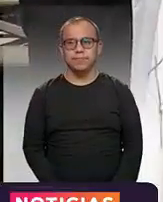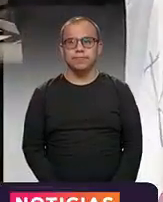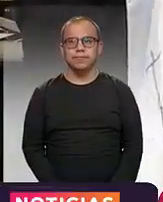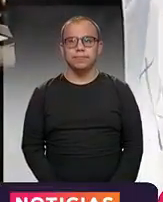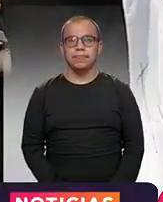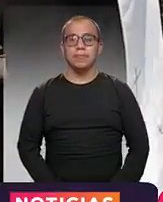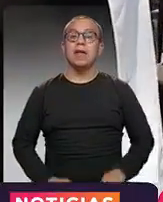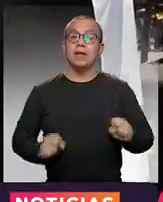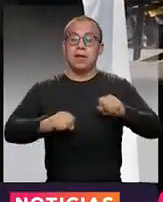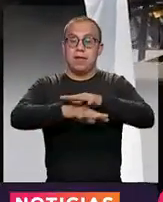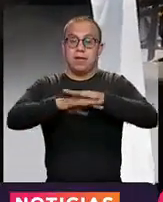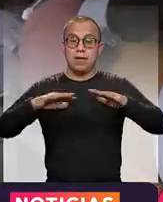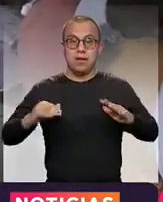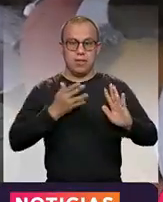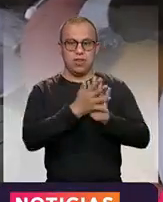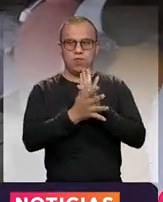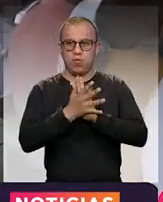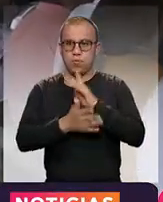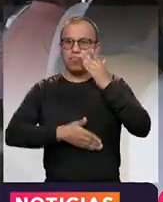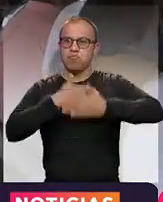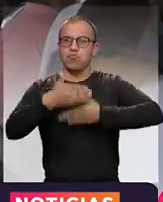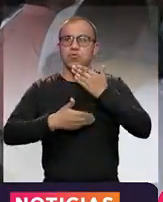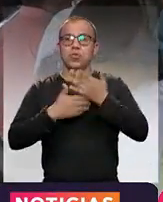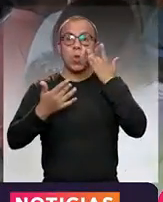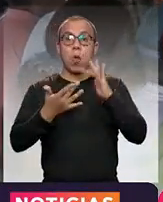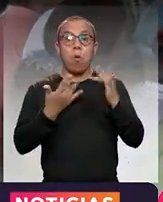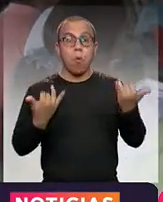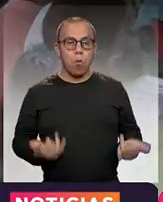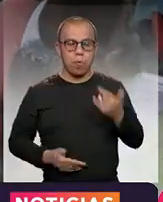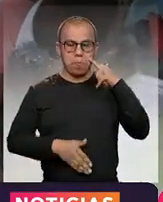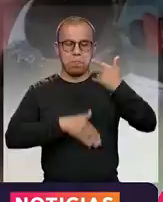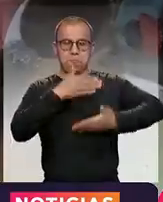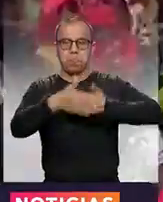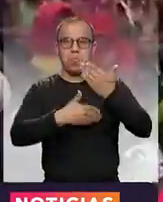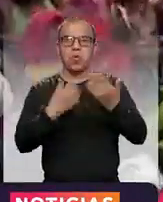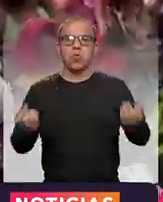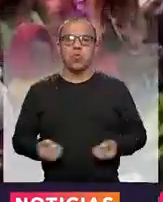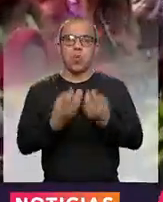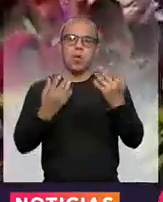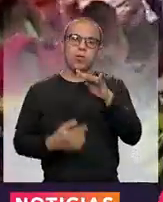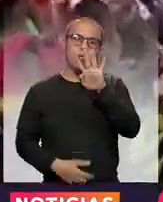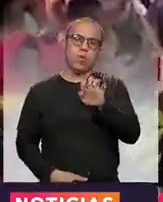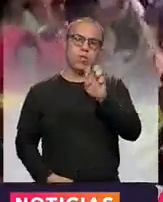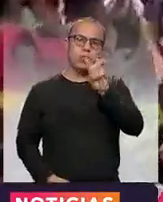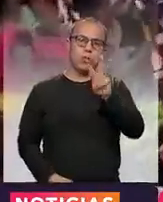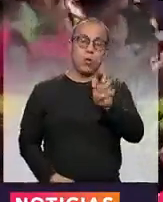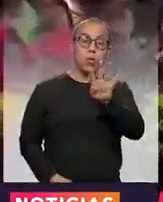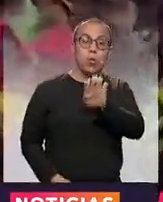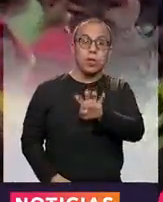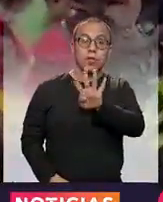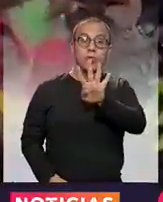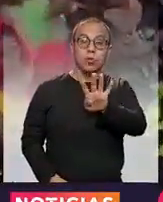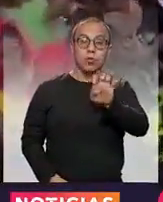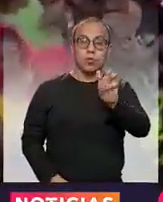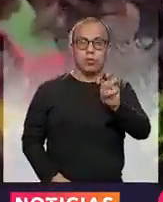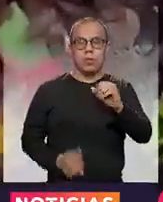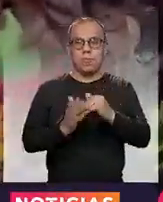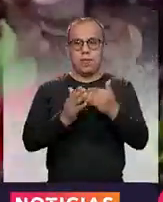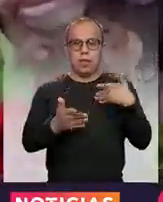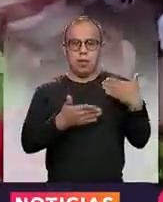La Red Nacional de Información de la Unidad de Víctimas reporta que se tiene registro de 490.000 indígenas vulnerados